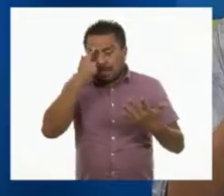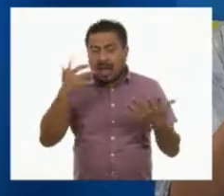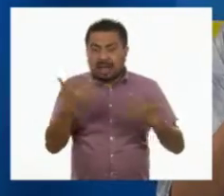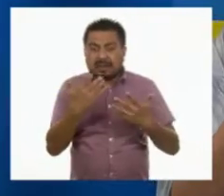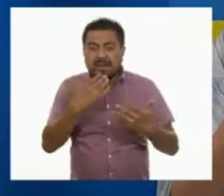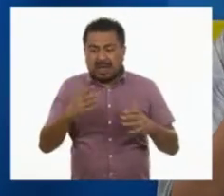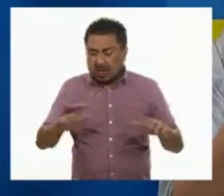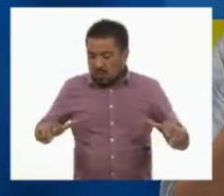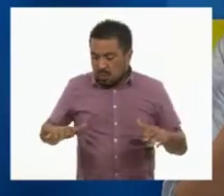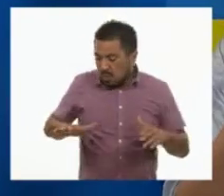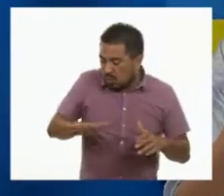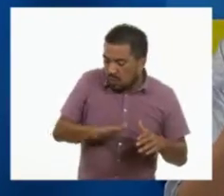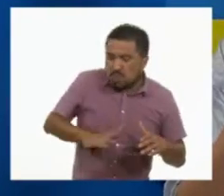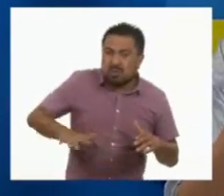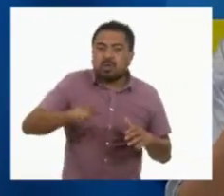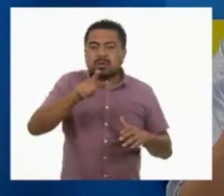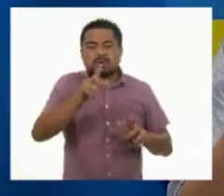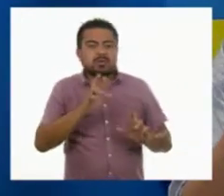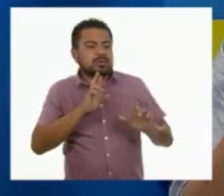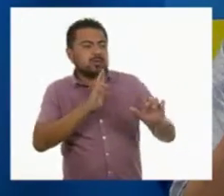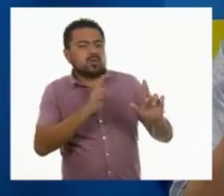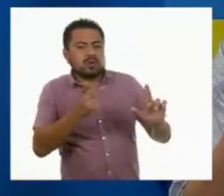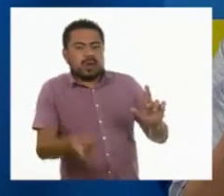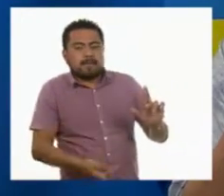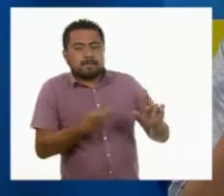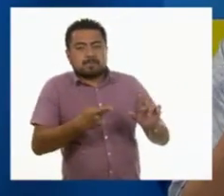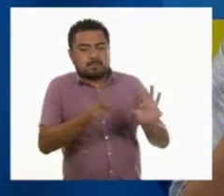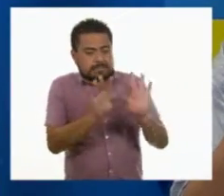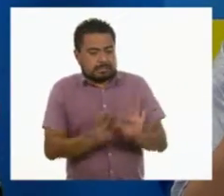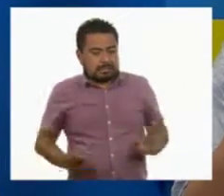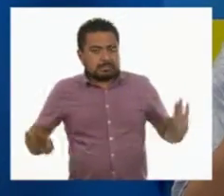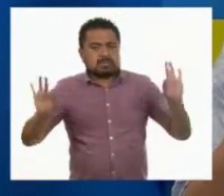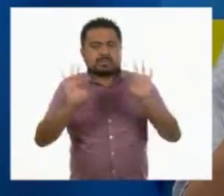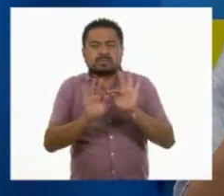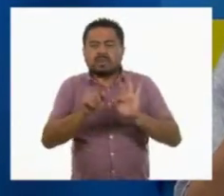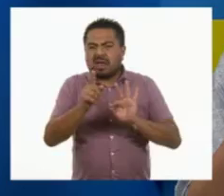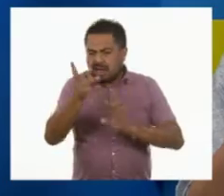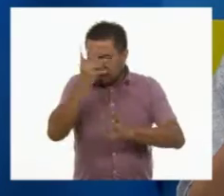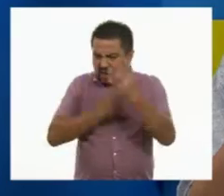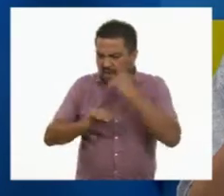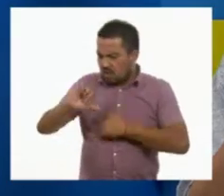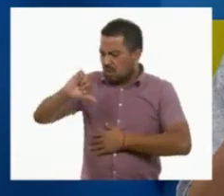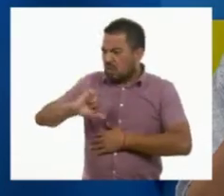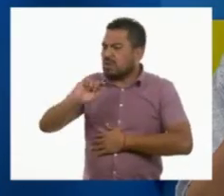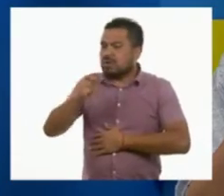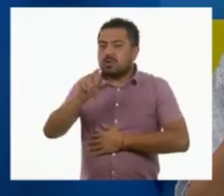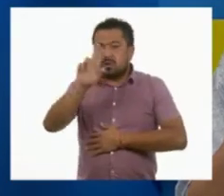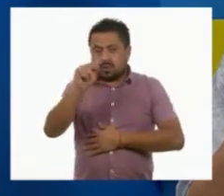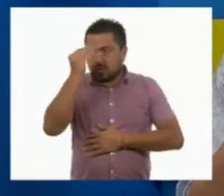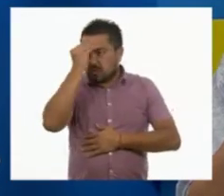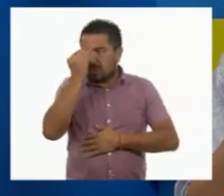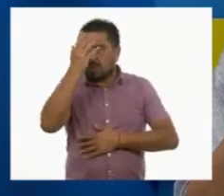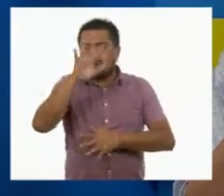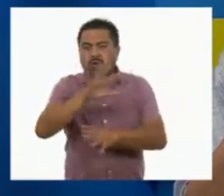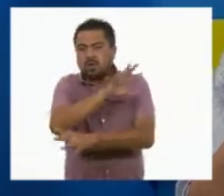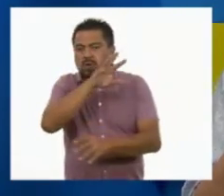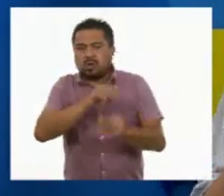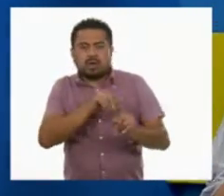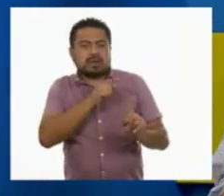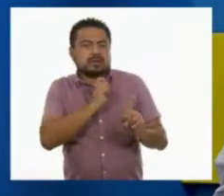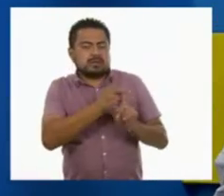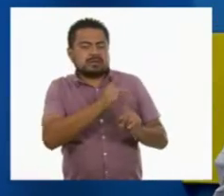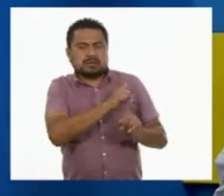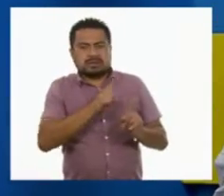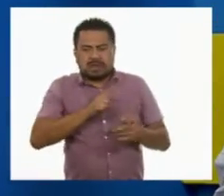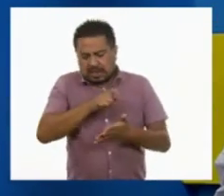común? Además, van a responder una pregunta muy importante. ¿Qué aprendí hoy? No olviden que todo esto se debe de hacer en